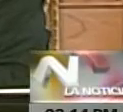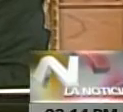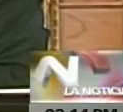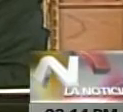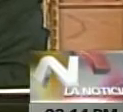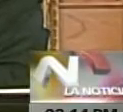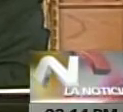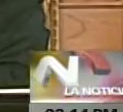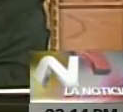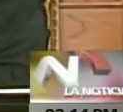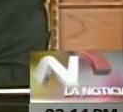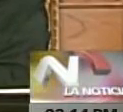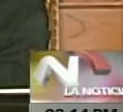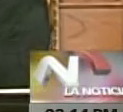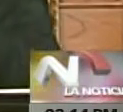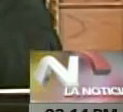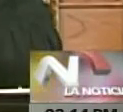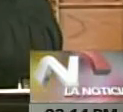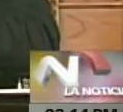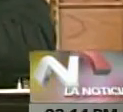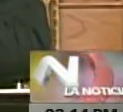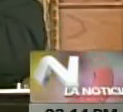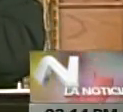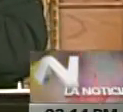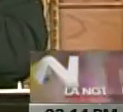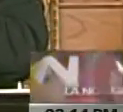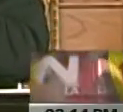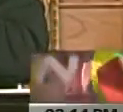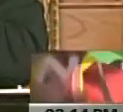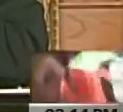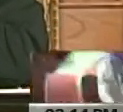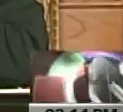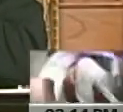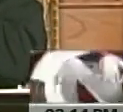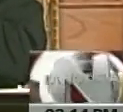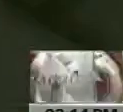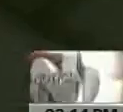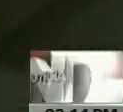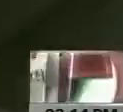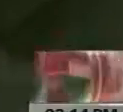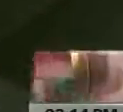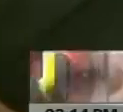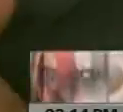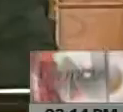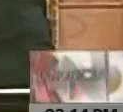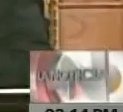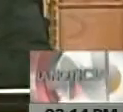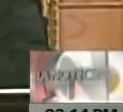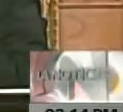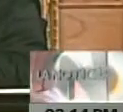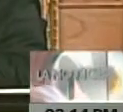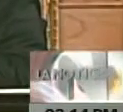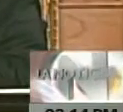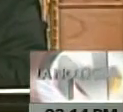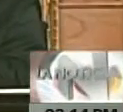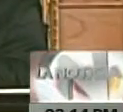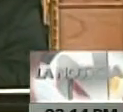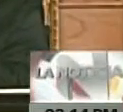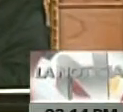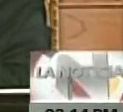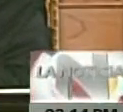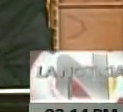selva, del campo, con las cuales estamos trabajando así articulados, muy articulados. Esta